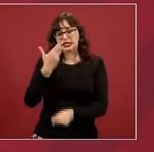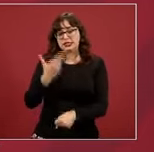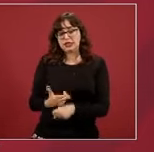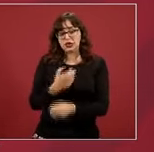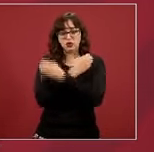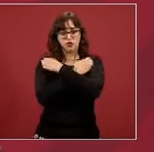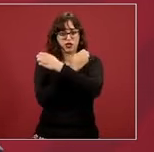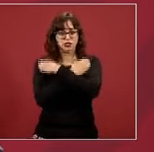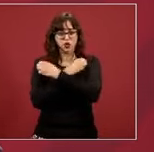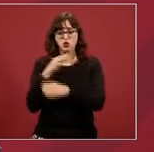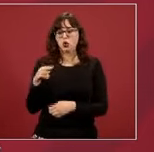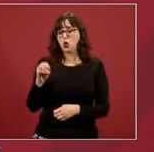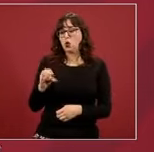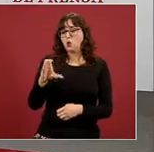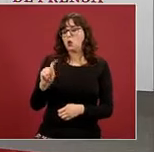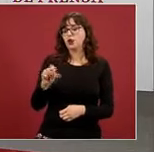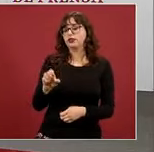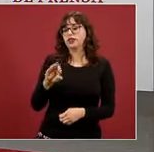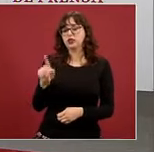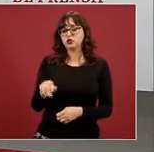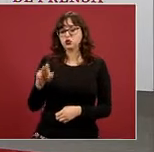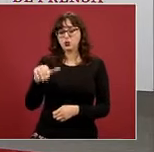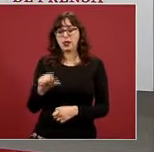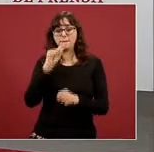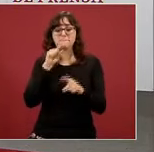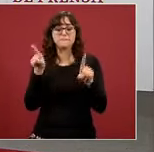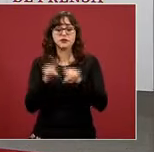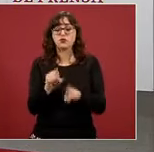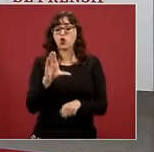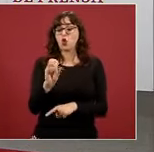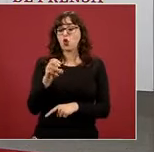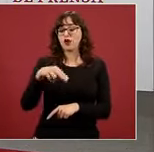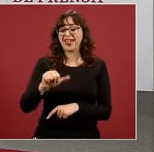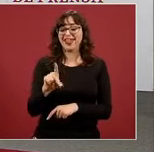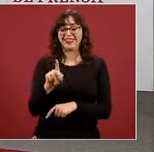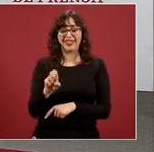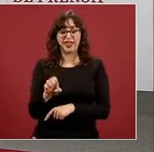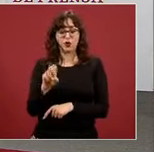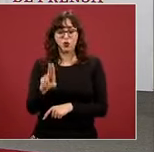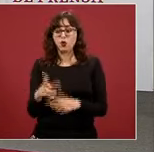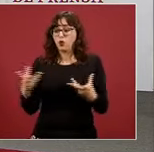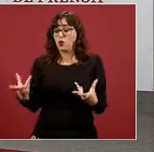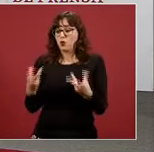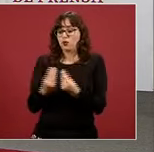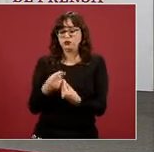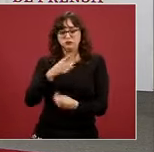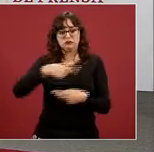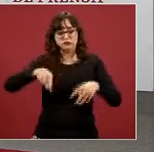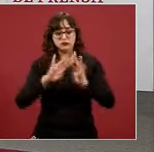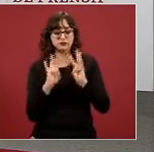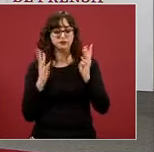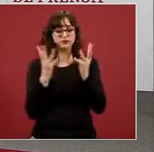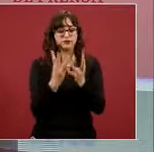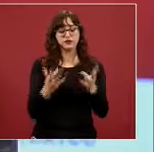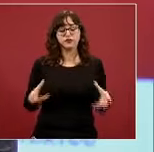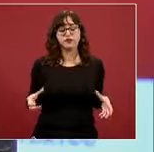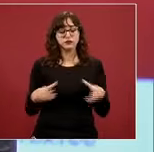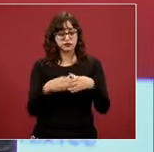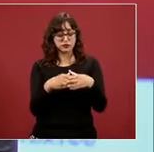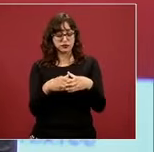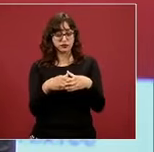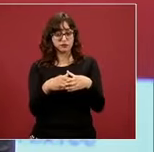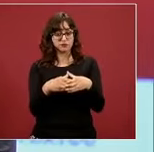Educación Pública, y el Consejo Nacional Educativo, el CONAEDU. Este consejo es un cuerpo colegiado